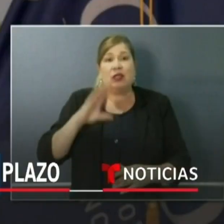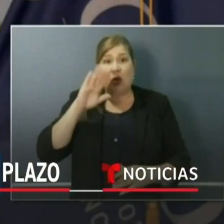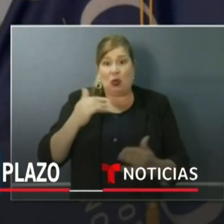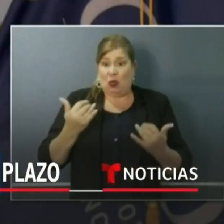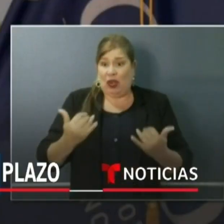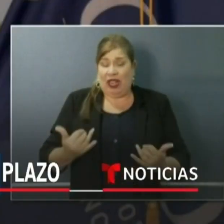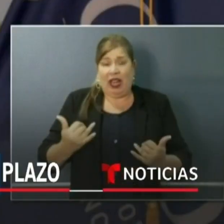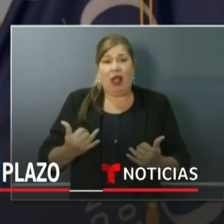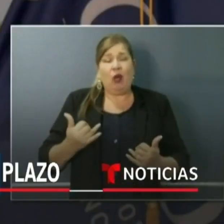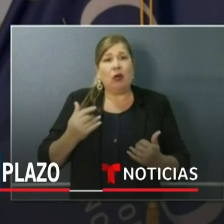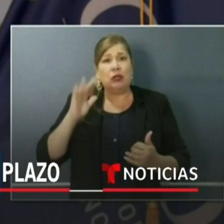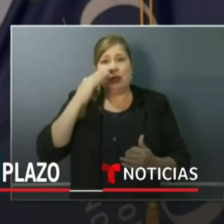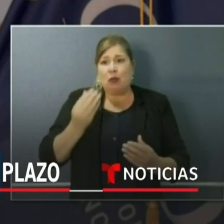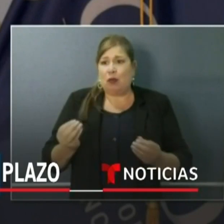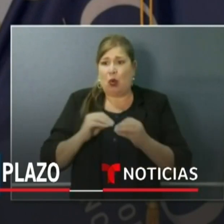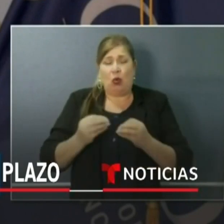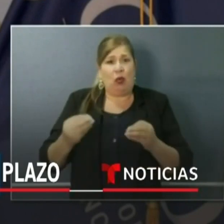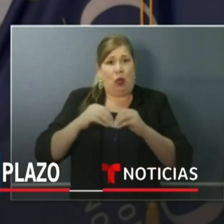realidad.